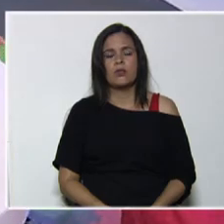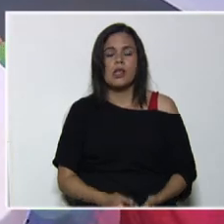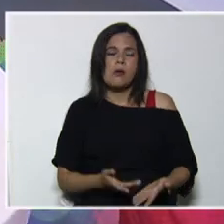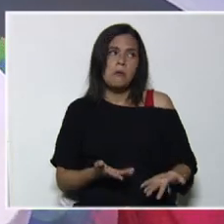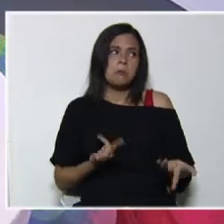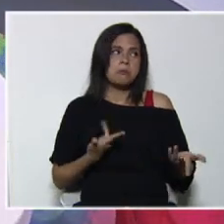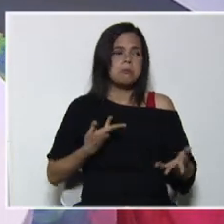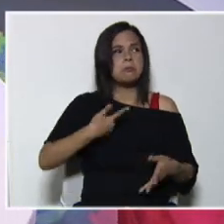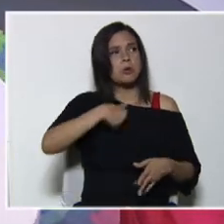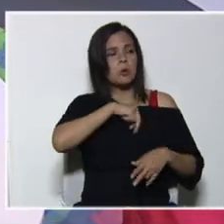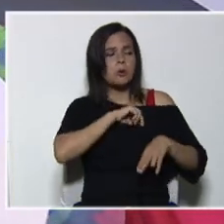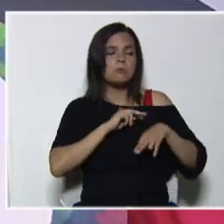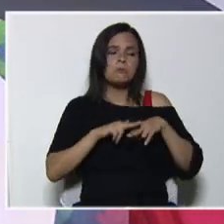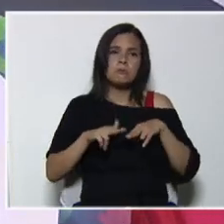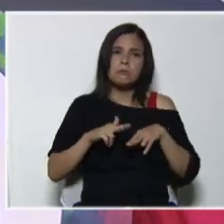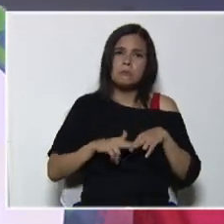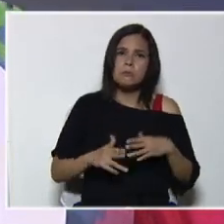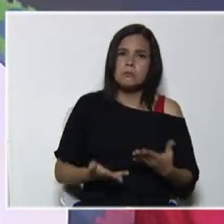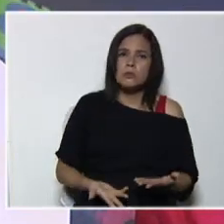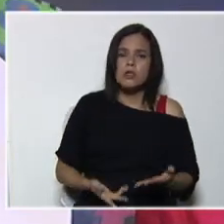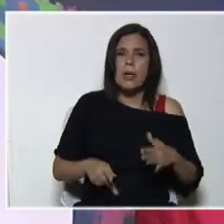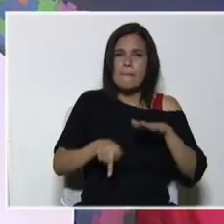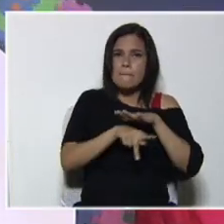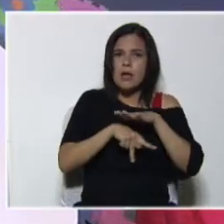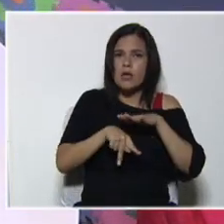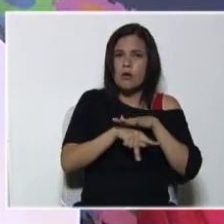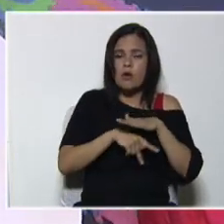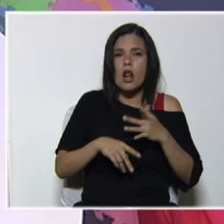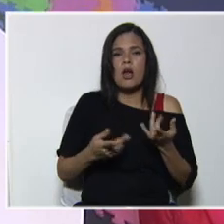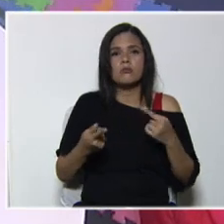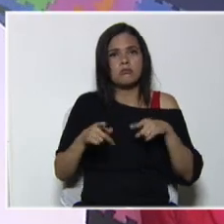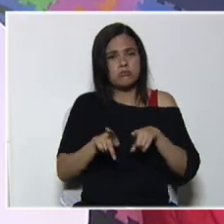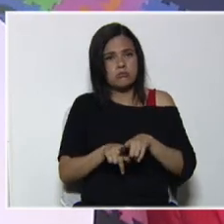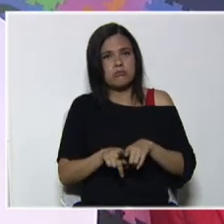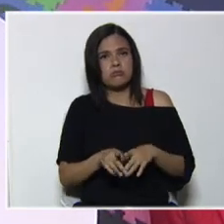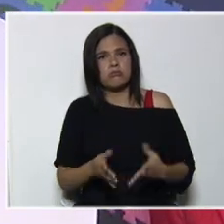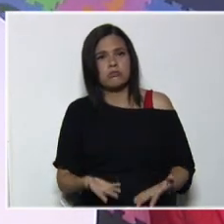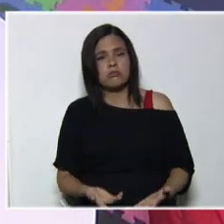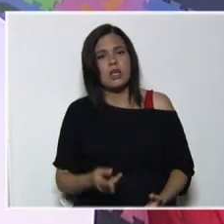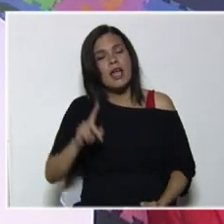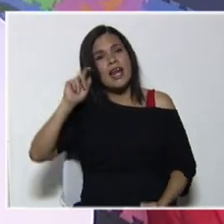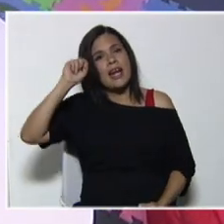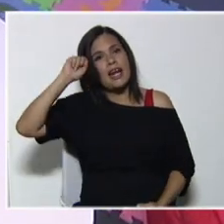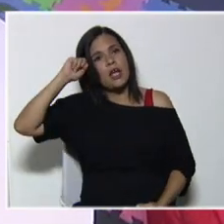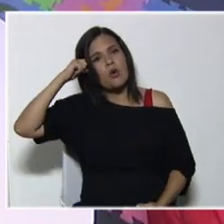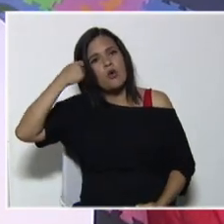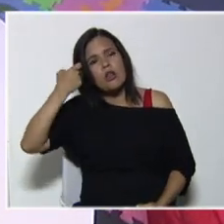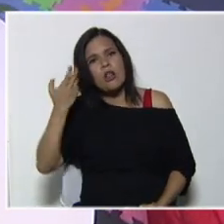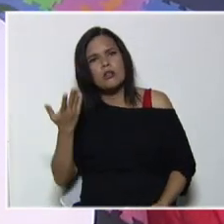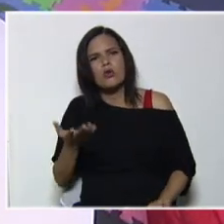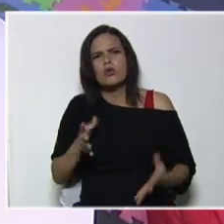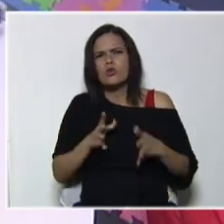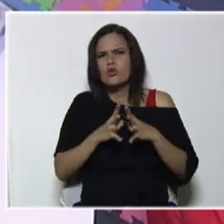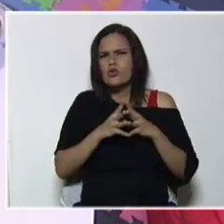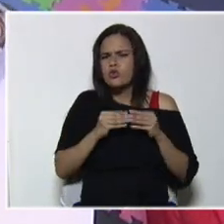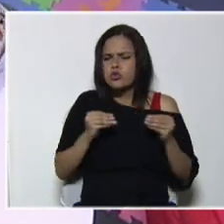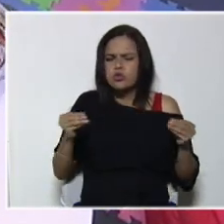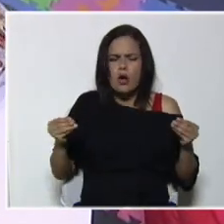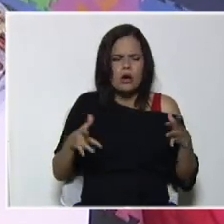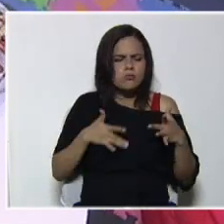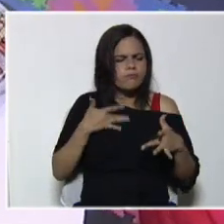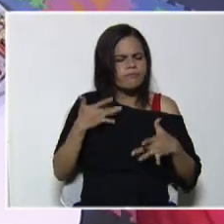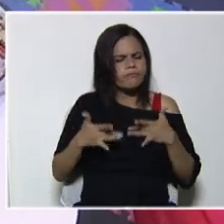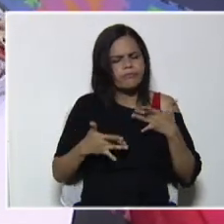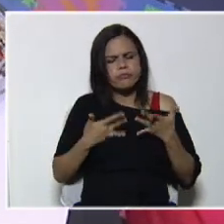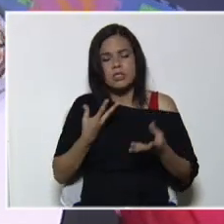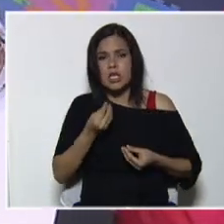nuestras niñas y nuestros niños en preescolar, también recordando todas esas actividades